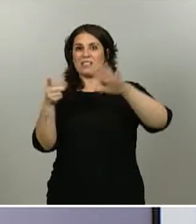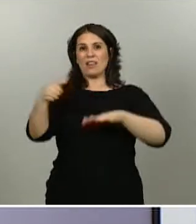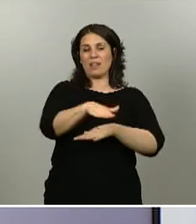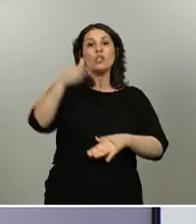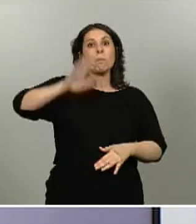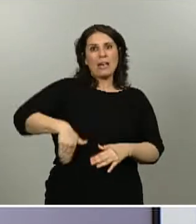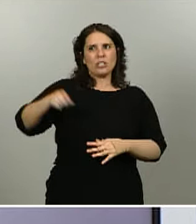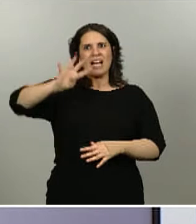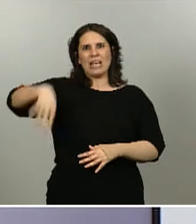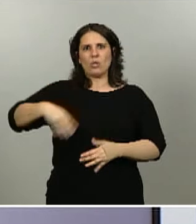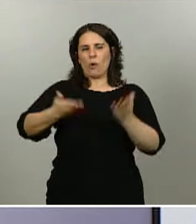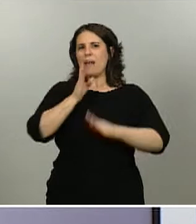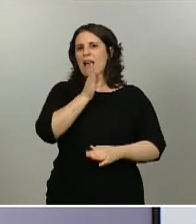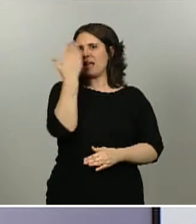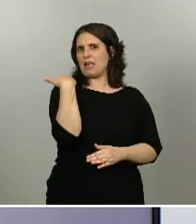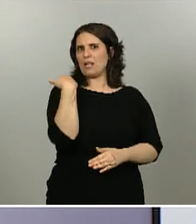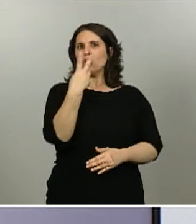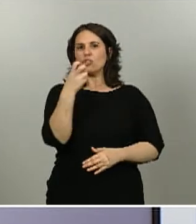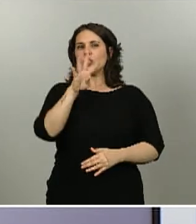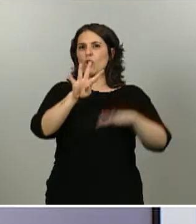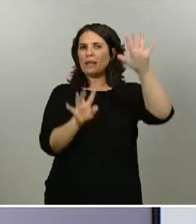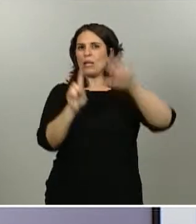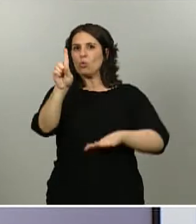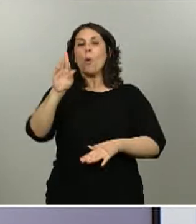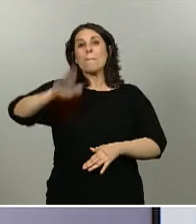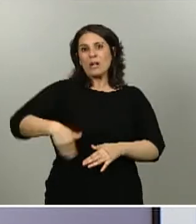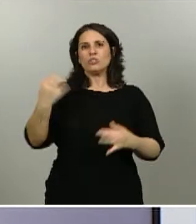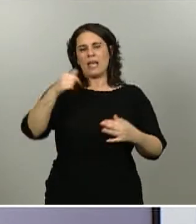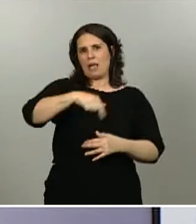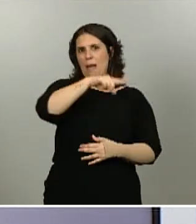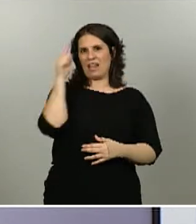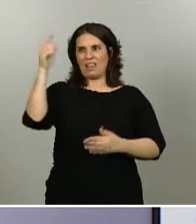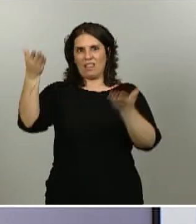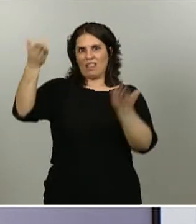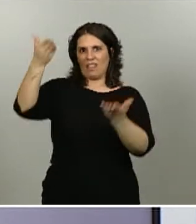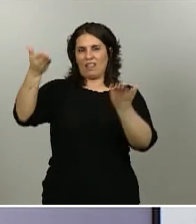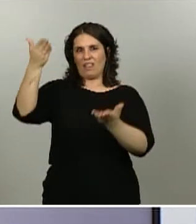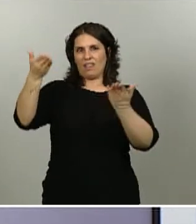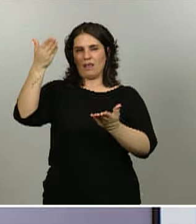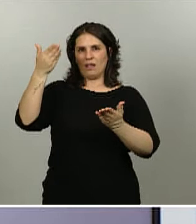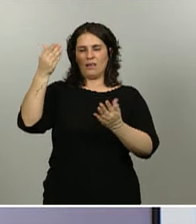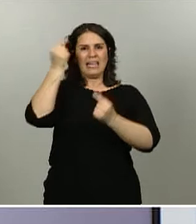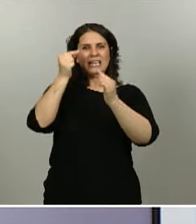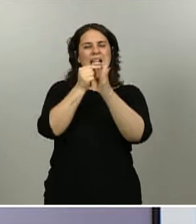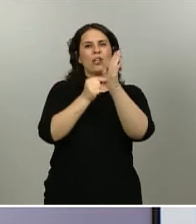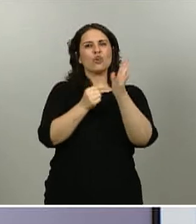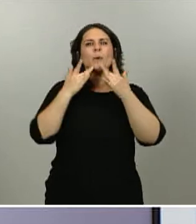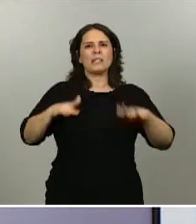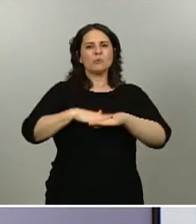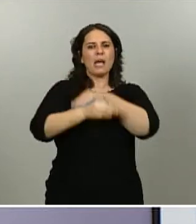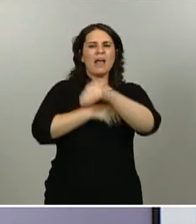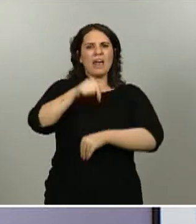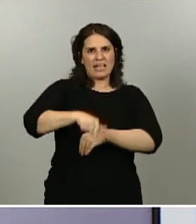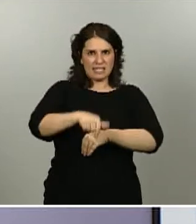ayer, 291 menos que en Madrid. Que reitere los criterios objetivos que han utilizado para hacer este reajuste de